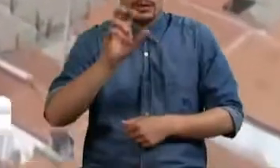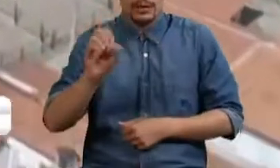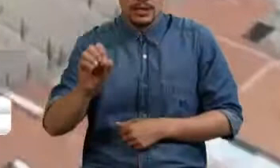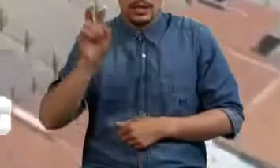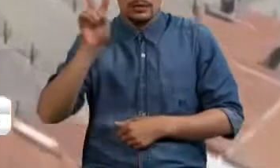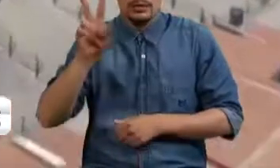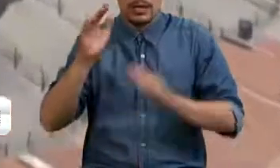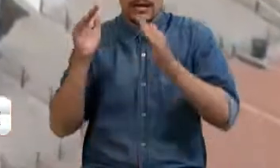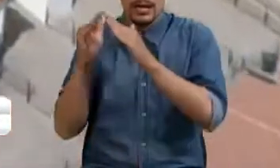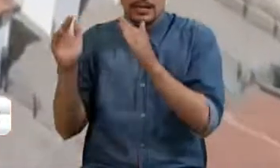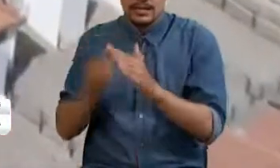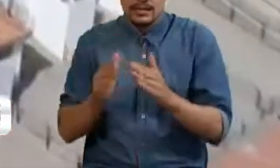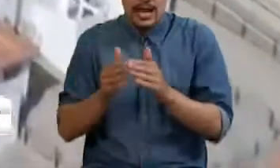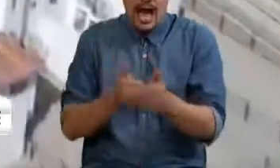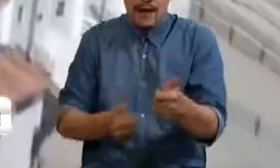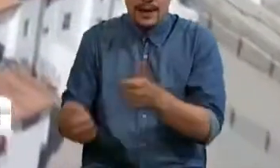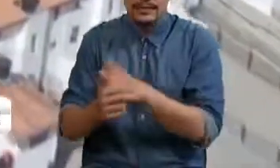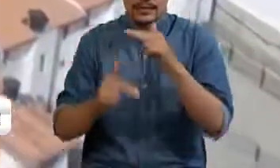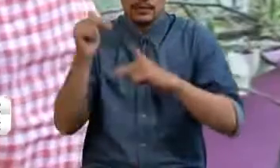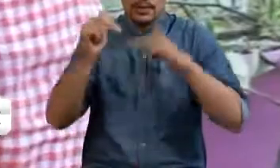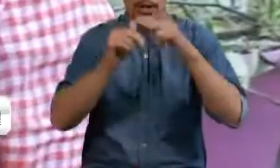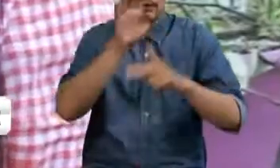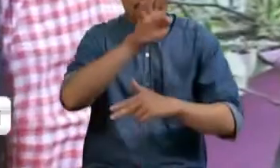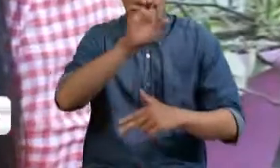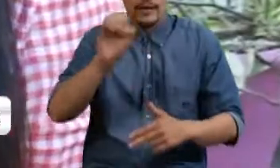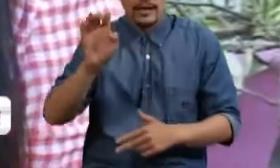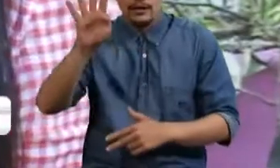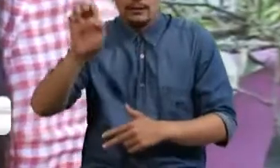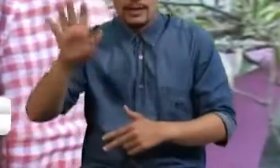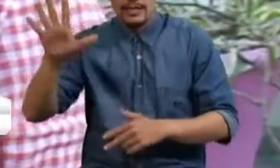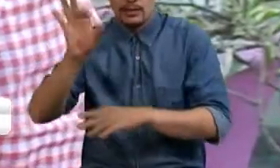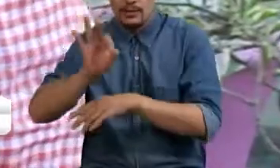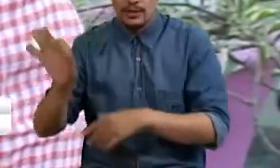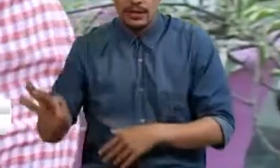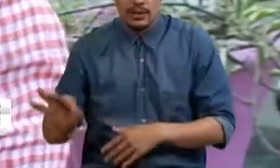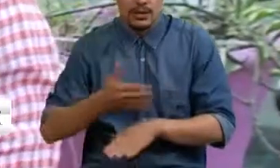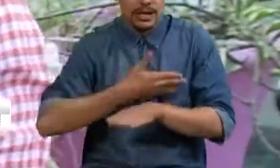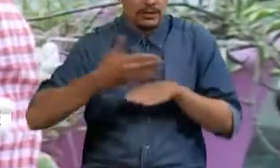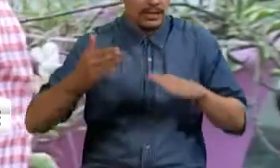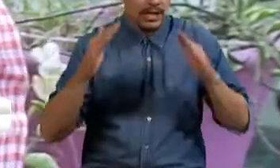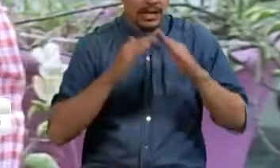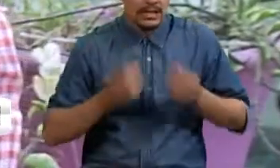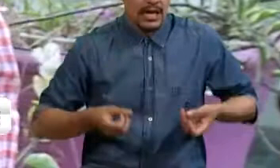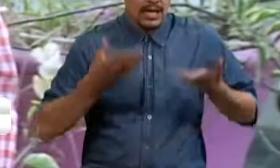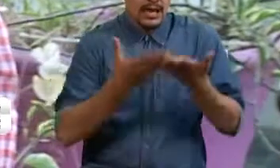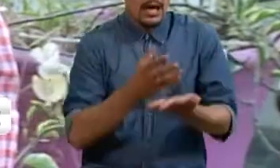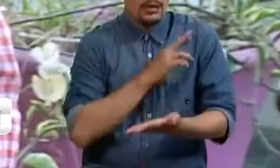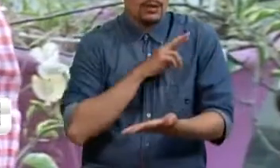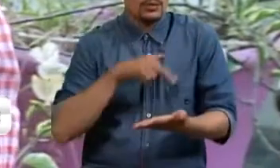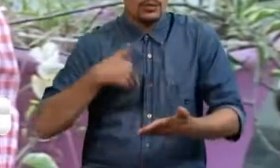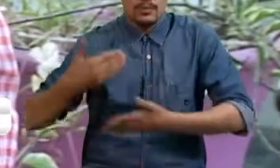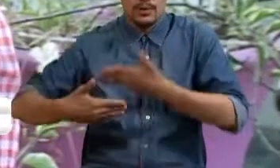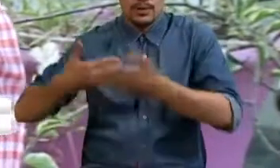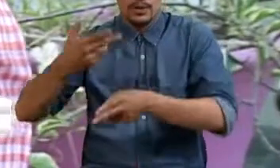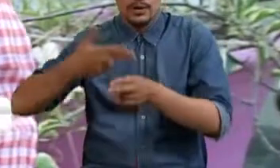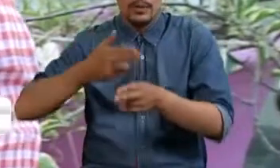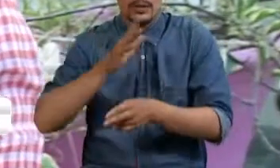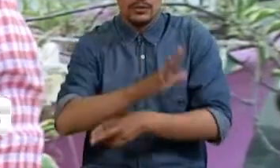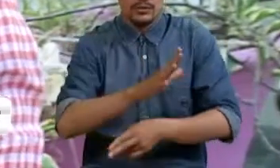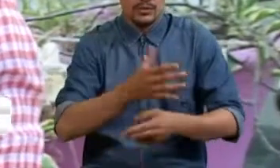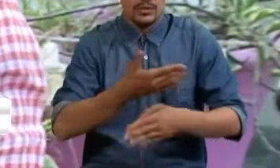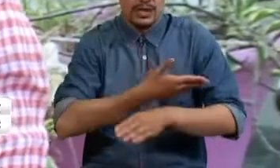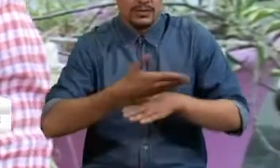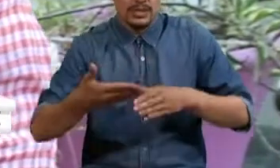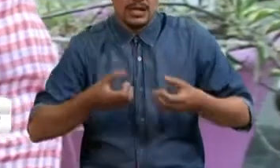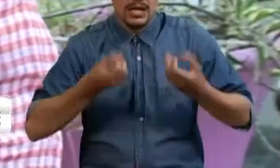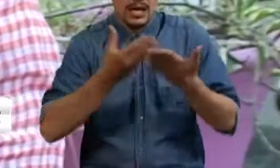entre el 90 y el 95 por ciento después de que se entrega la vivienda nosotros tenemos una etapa que se llama la potencia entrega